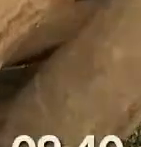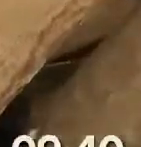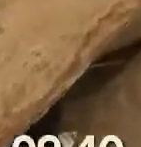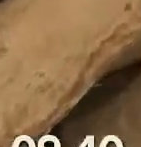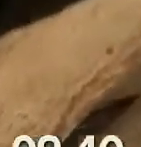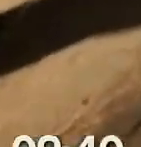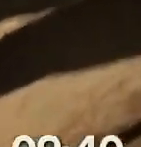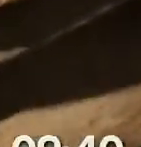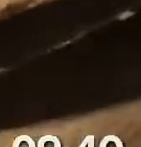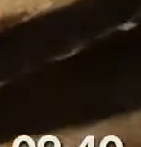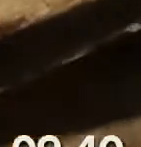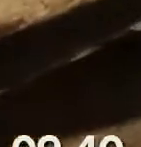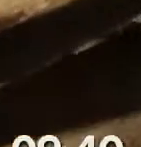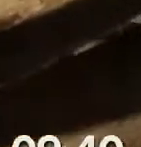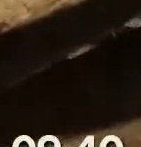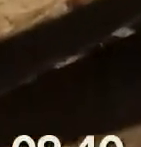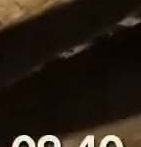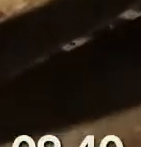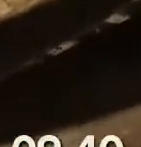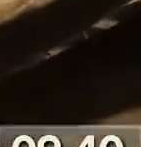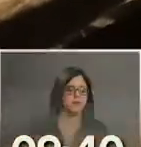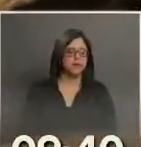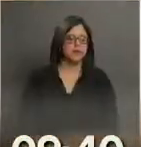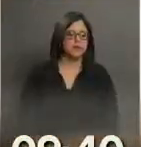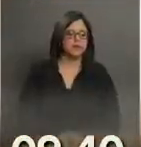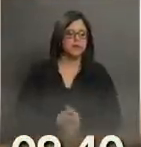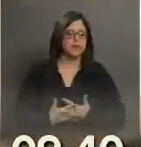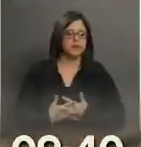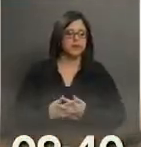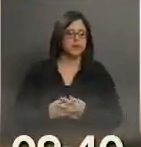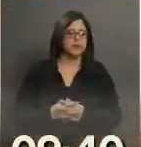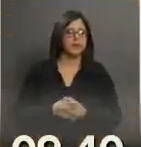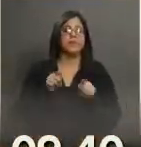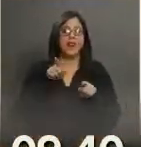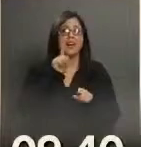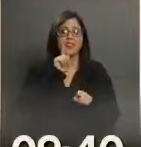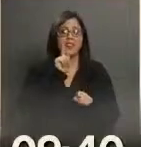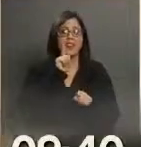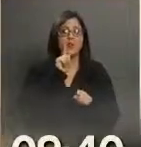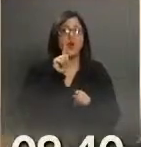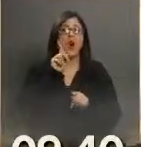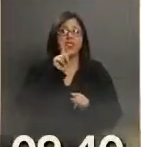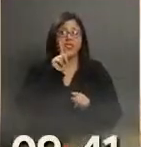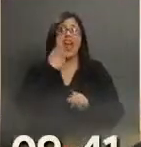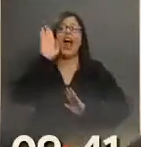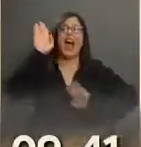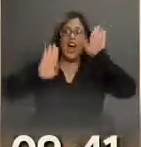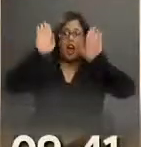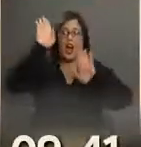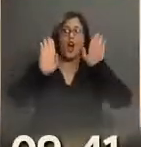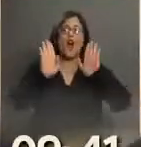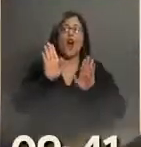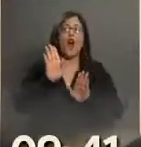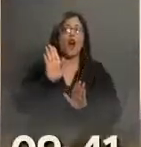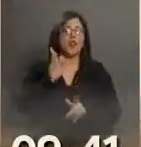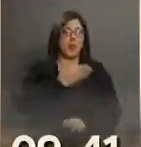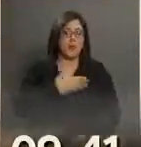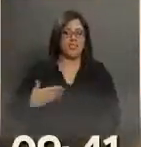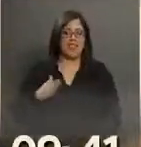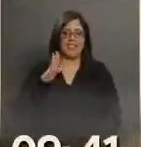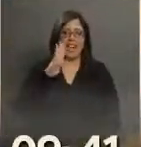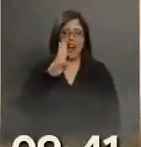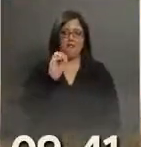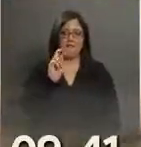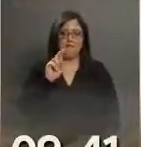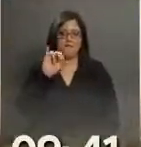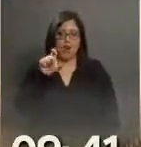chilena, aquí está el candidato presidencial del Frente Amplio, Gabriel Boric, haciendo lo que hizo para la franja y que